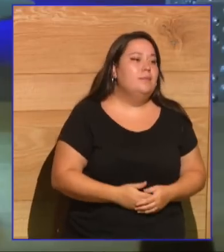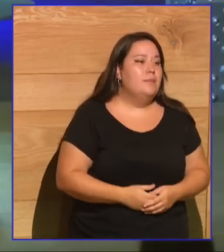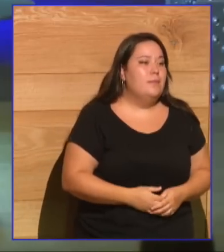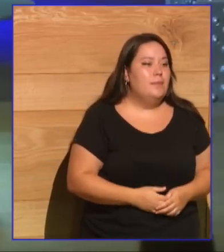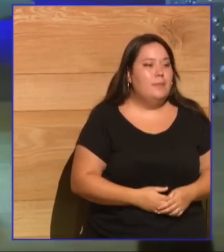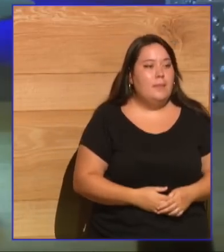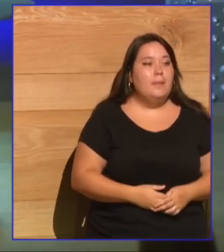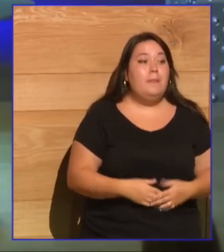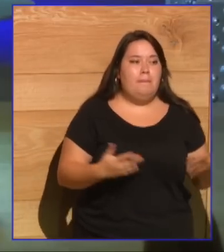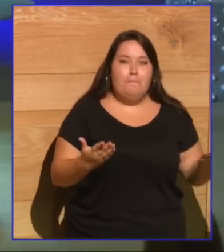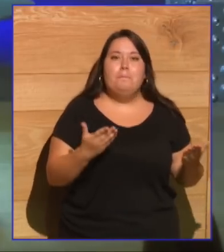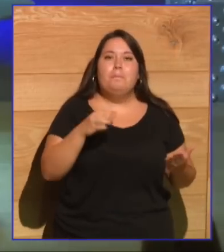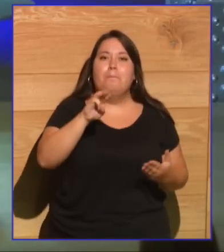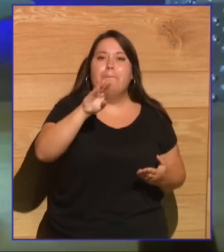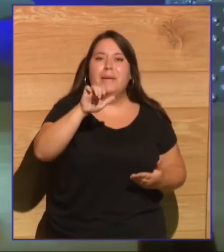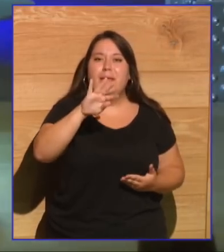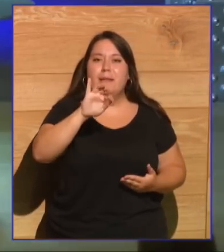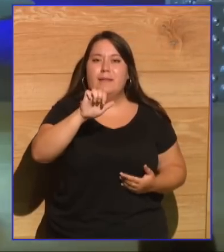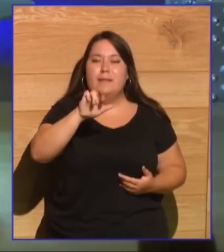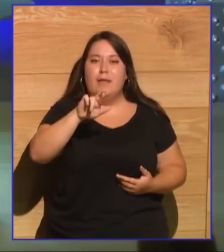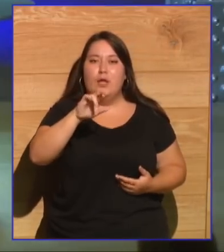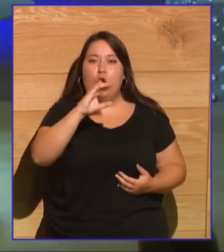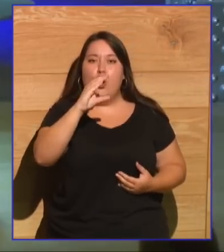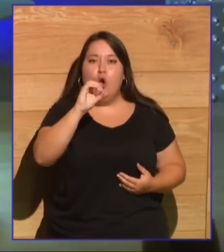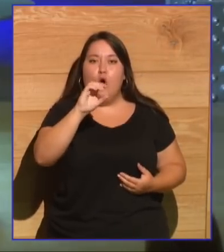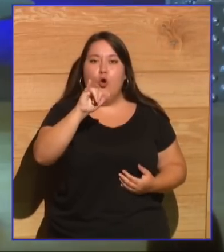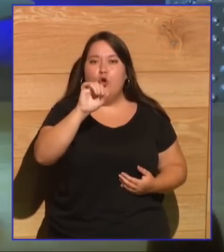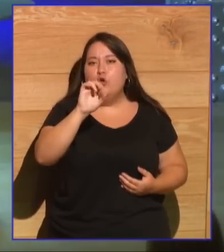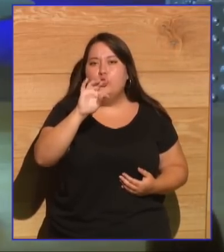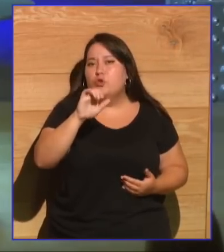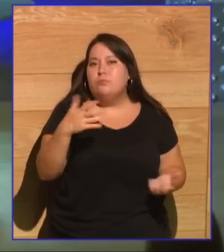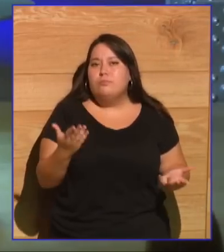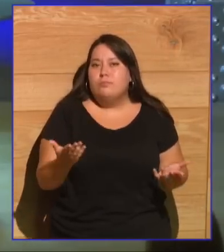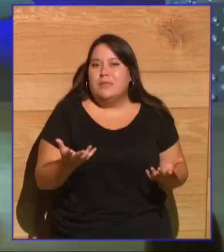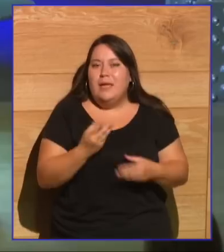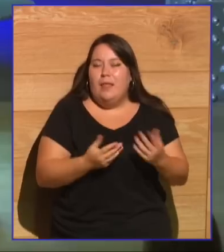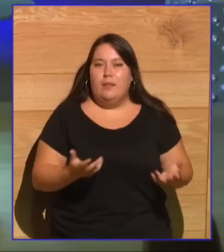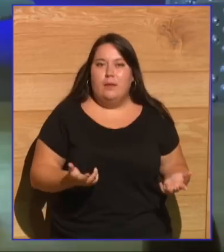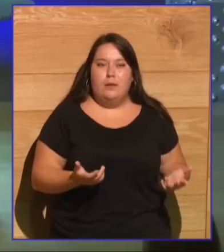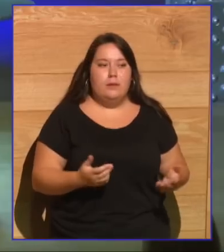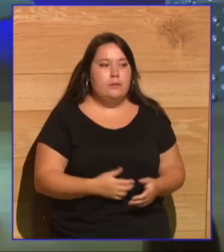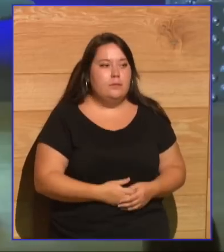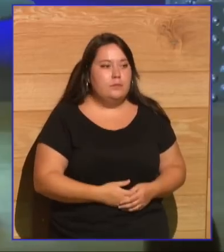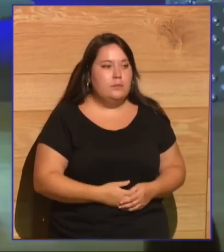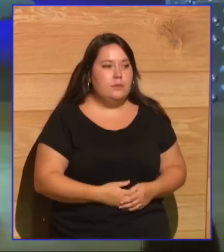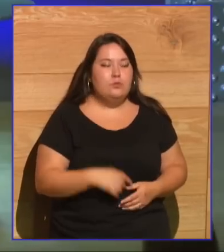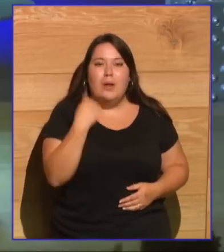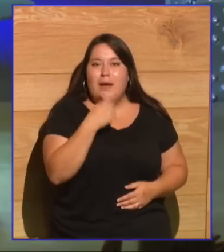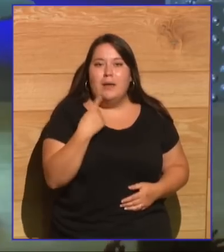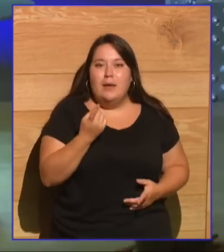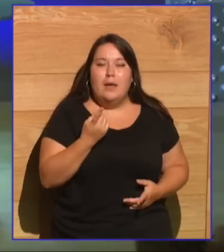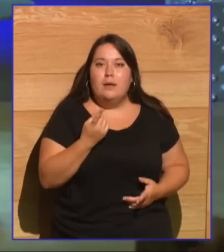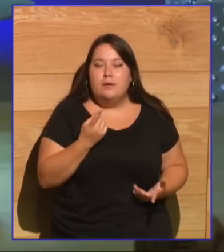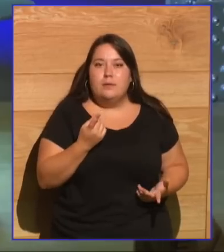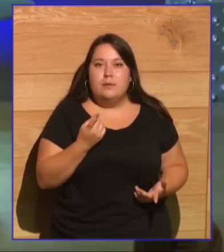sí que cap que pinta ies 'san juan bautista' que es la primera cara que nosotros queramos pero es que es una cara que es